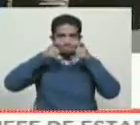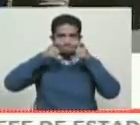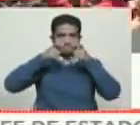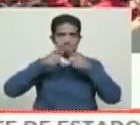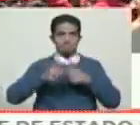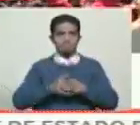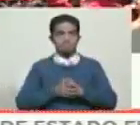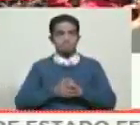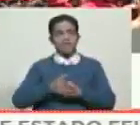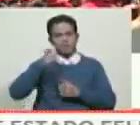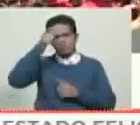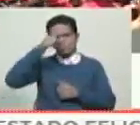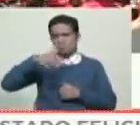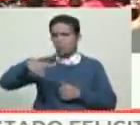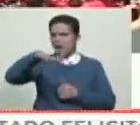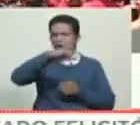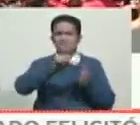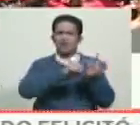alerta, el pueblo en general.